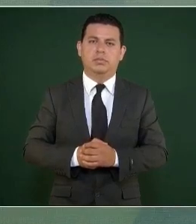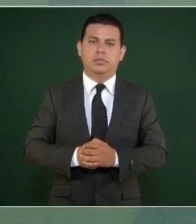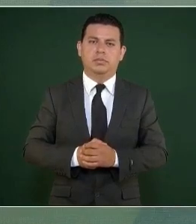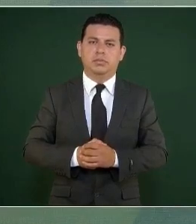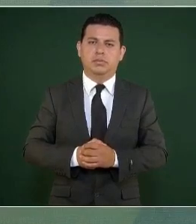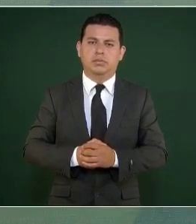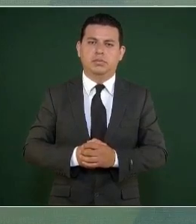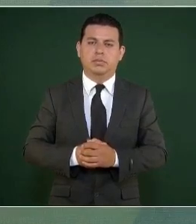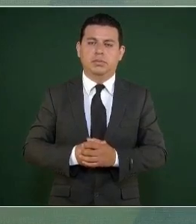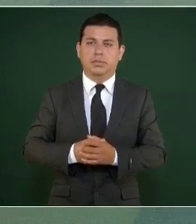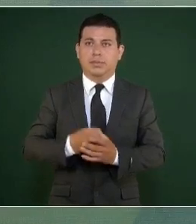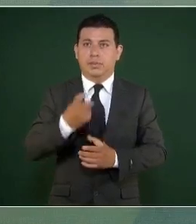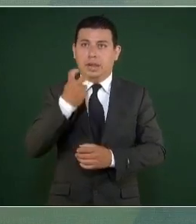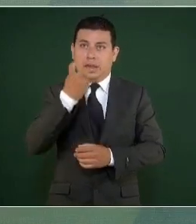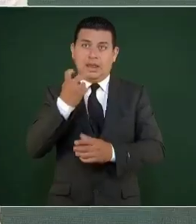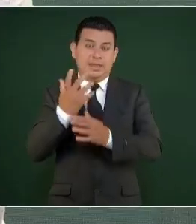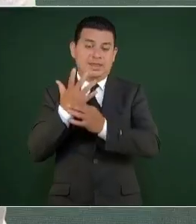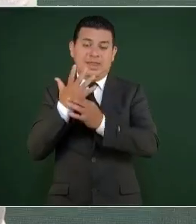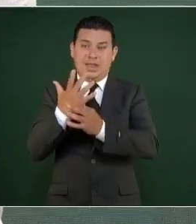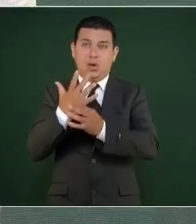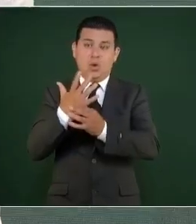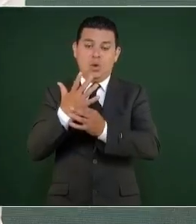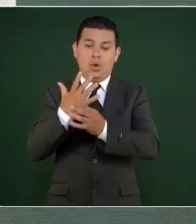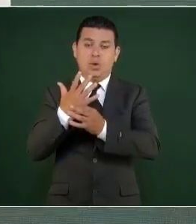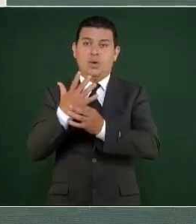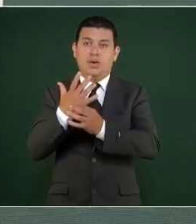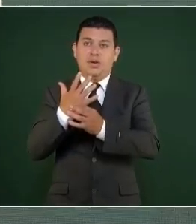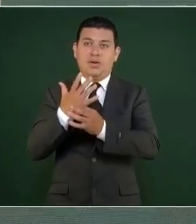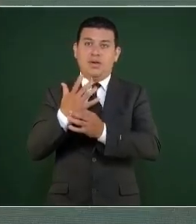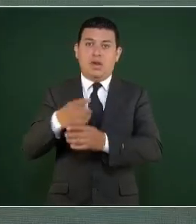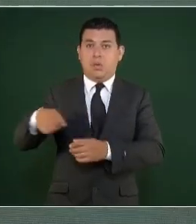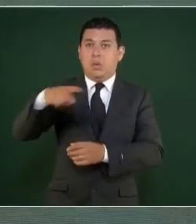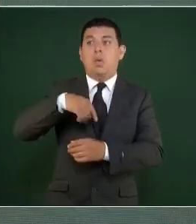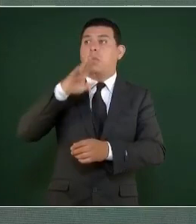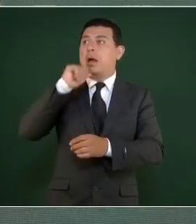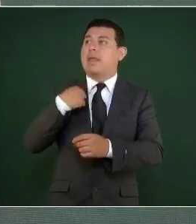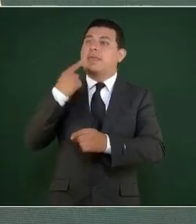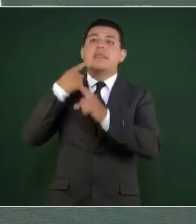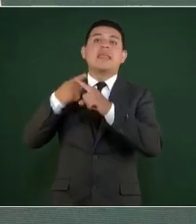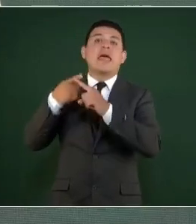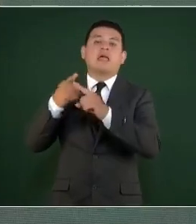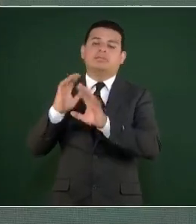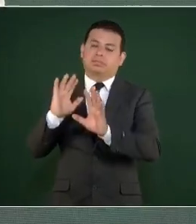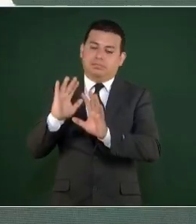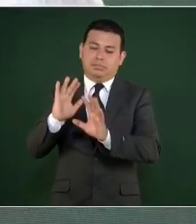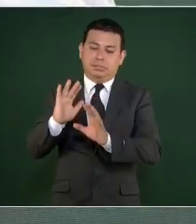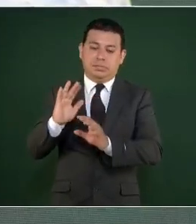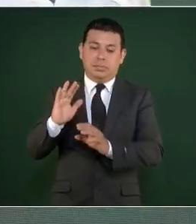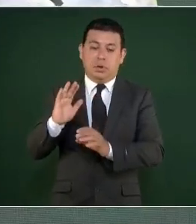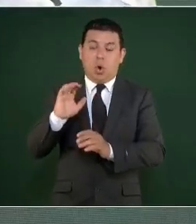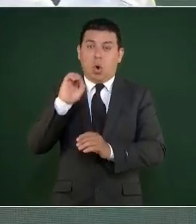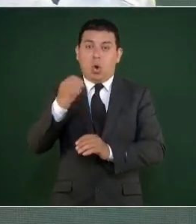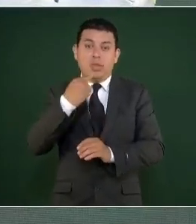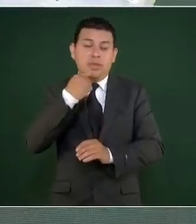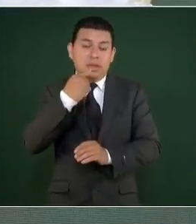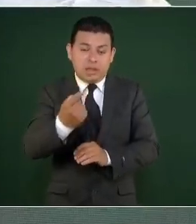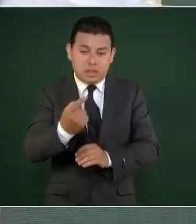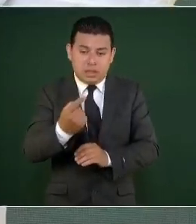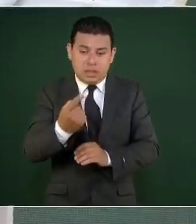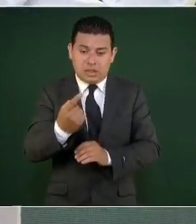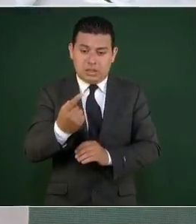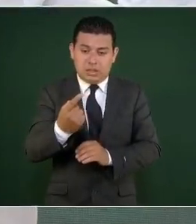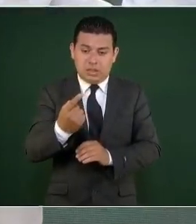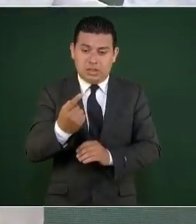Leo Zuckerman dijo, bueno, no puedo mencionarlo, pero dijo, o hay